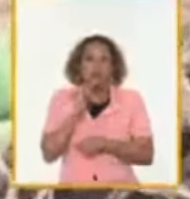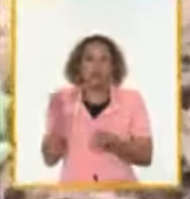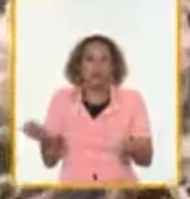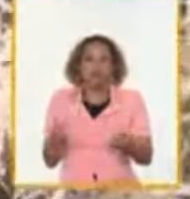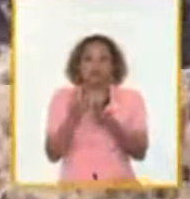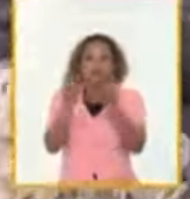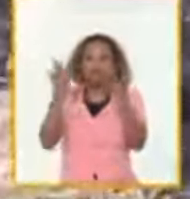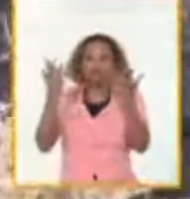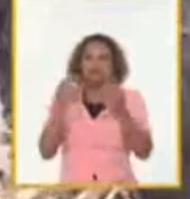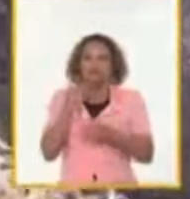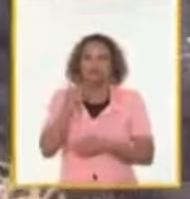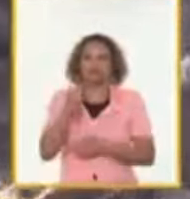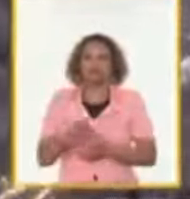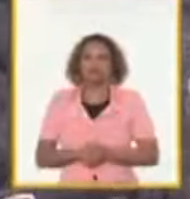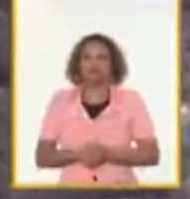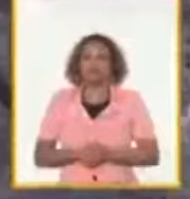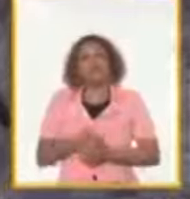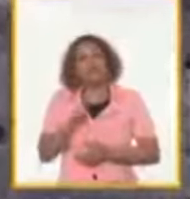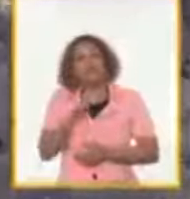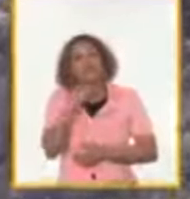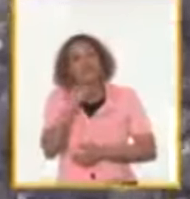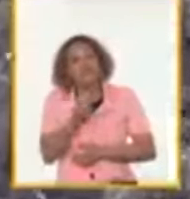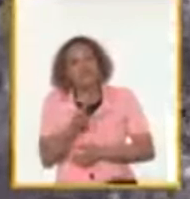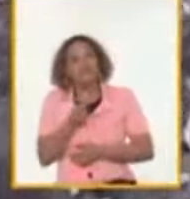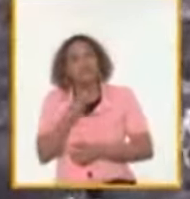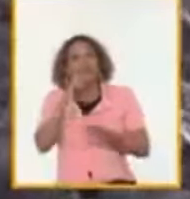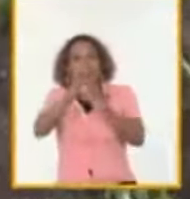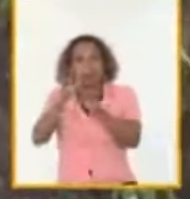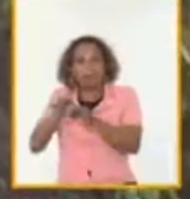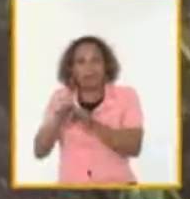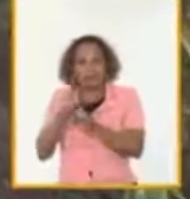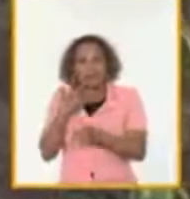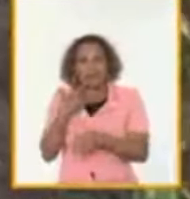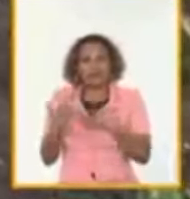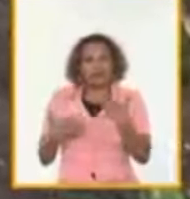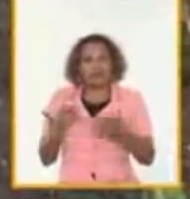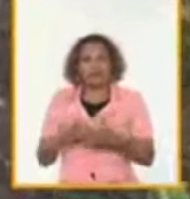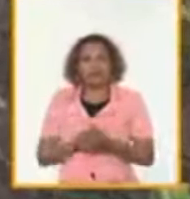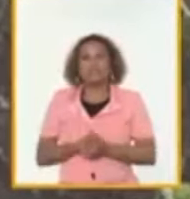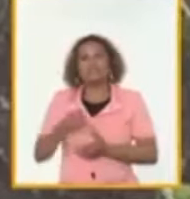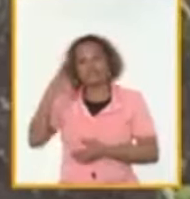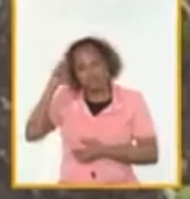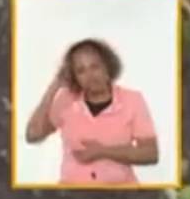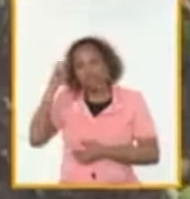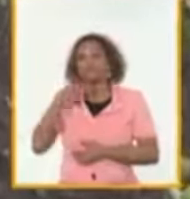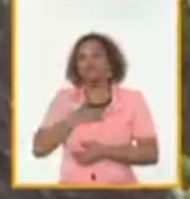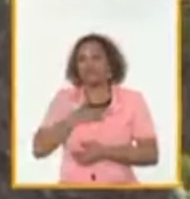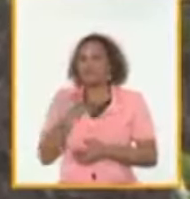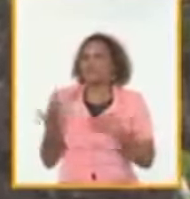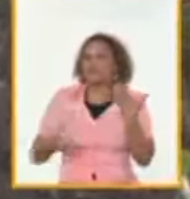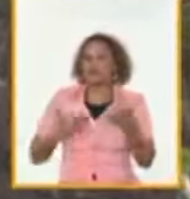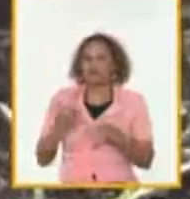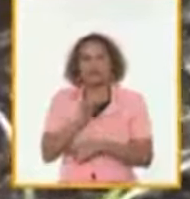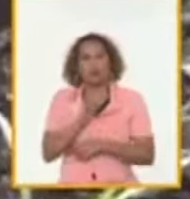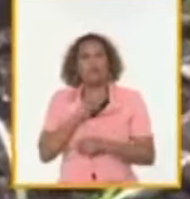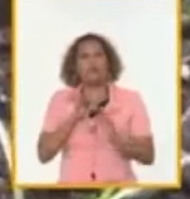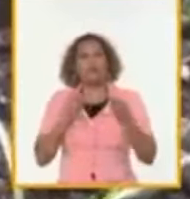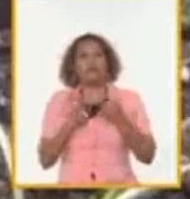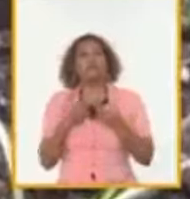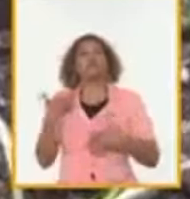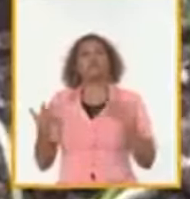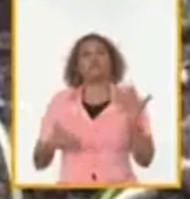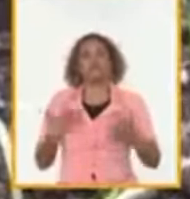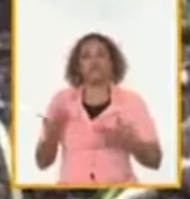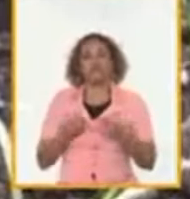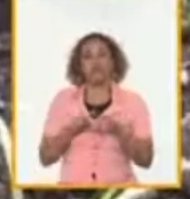m disfrutas lo que hace te gusta sí Yo lo disfruto lo disfruto yo y lo disfruto a toda mi familia porque todos